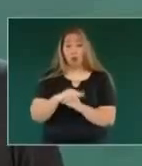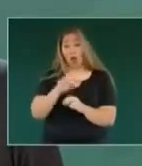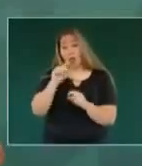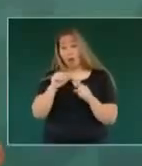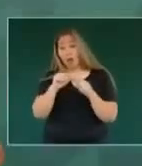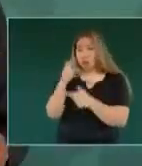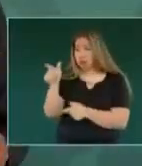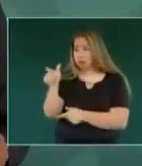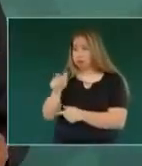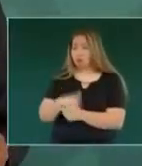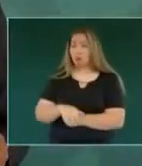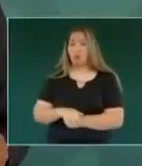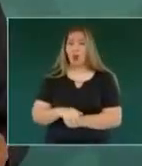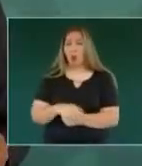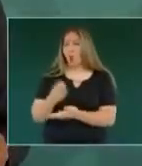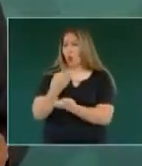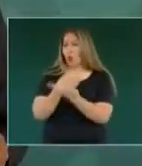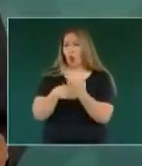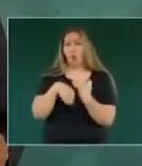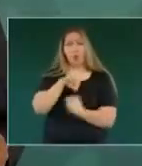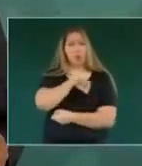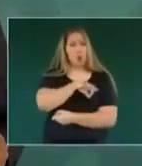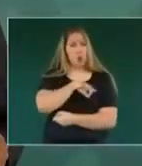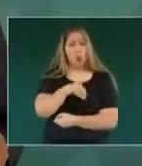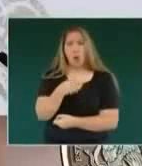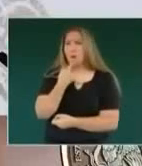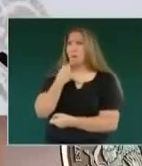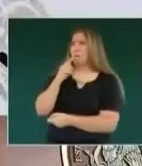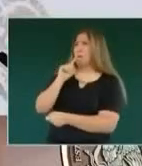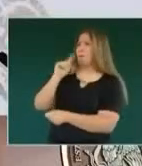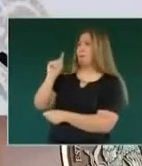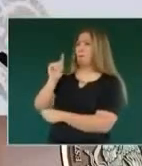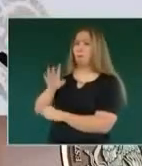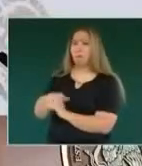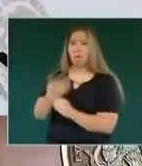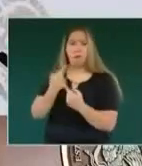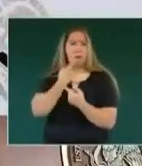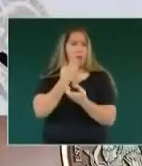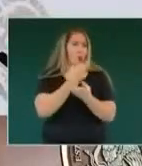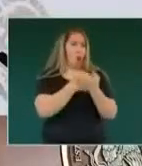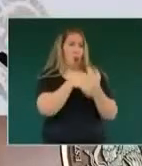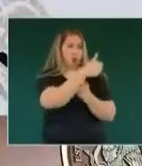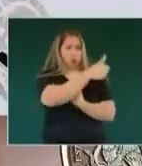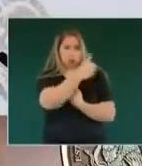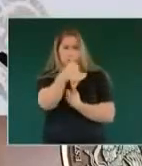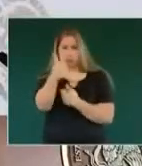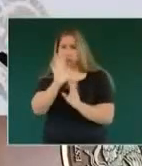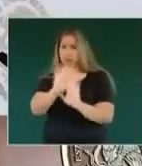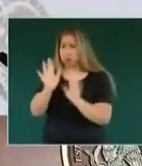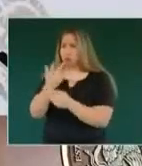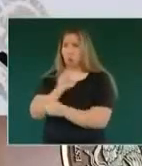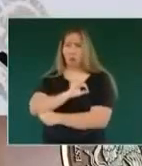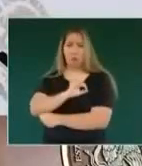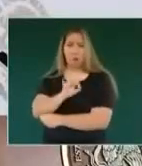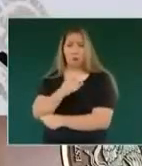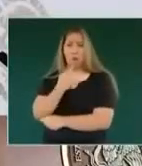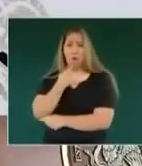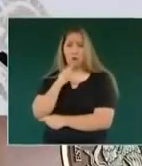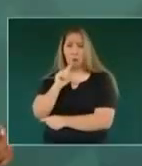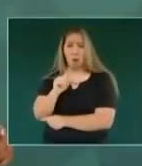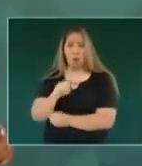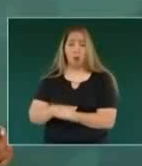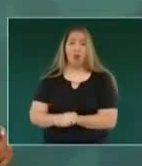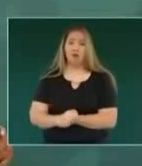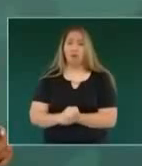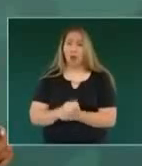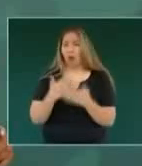memoria, desde que López Mateos era presidente, quería que el PRI siguiera ganando. Bueno, en aquella época siempre ganaba. Sí, claro, esos eran otros tiempos, pero a ver, yo también quería que ganara a el